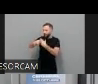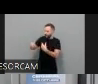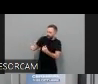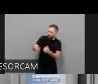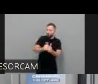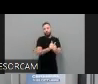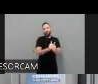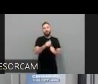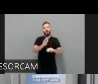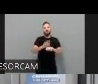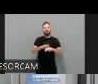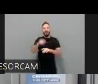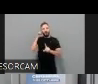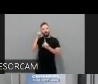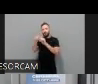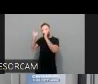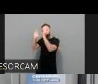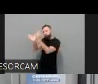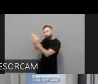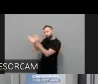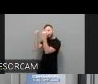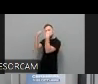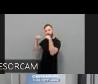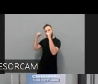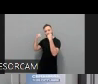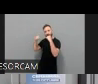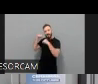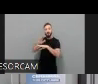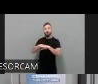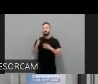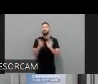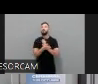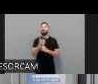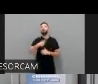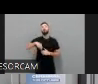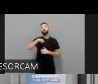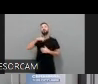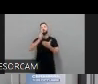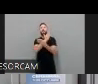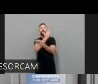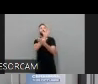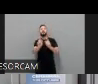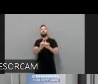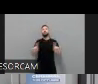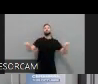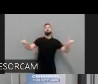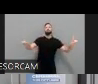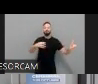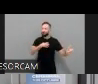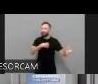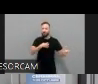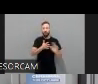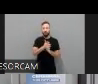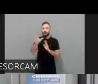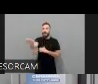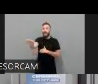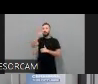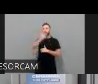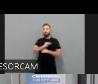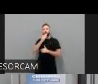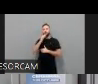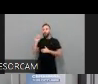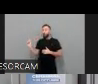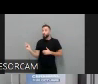la práctica centrada en la familia. O sea, no lo visualizamos de otra manera. Para nosotras lo entendemos como que somos todos y